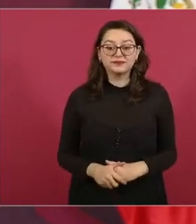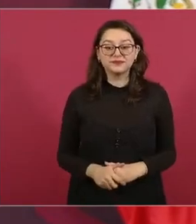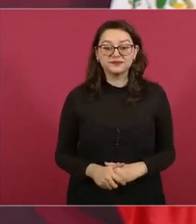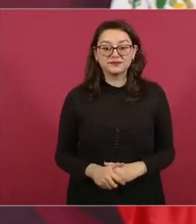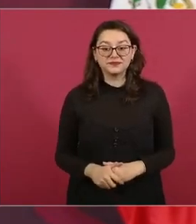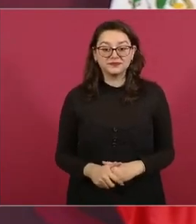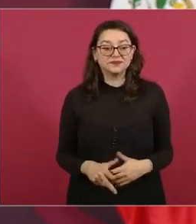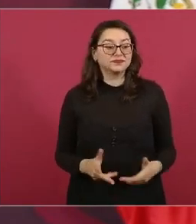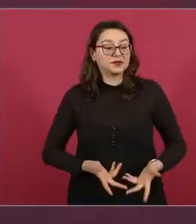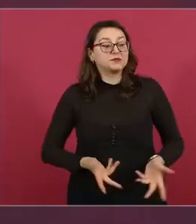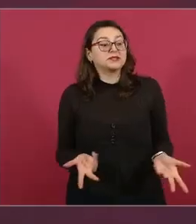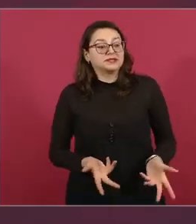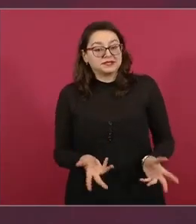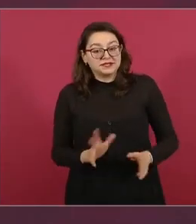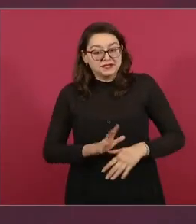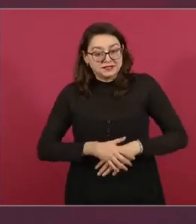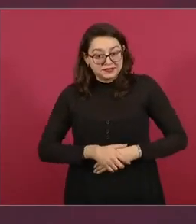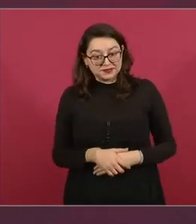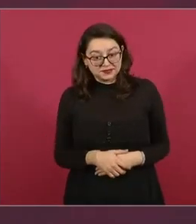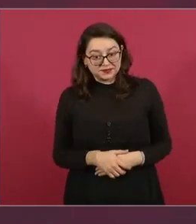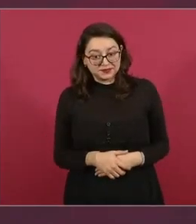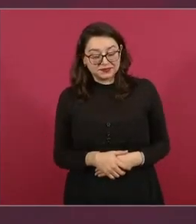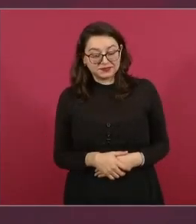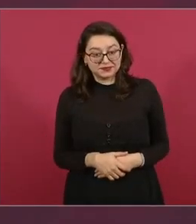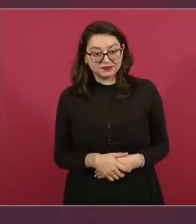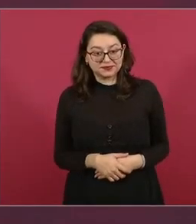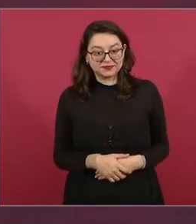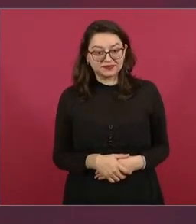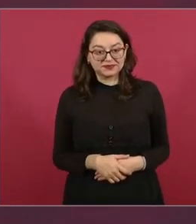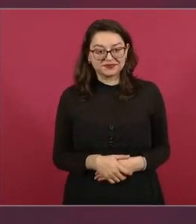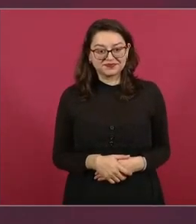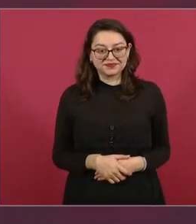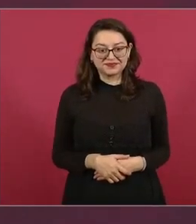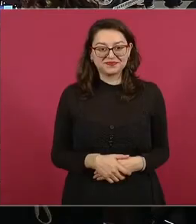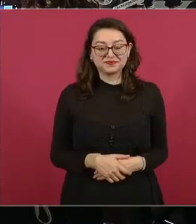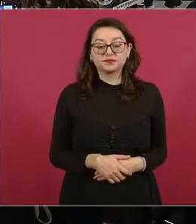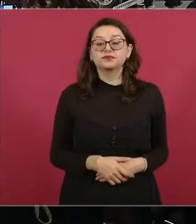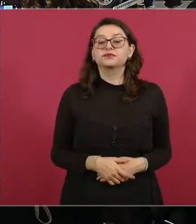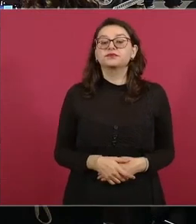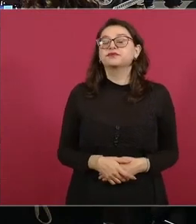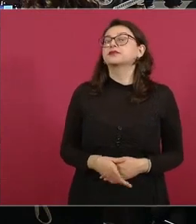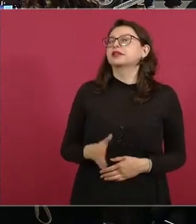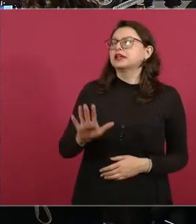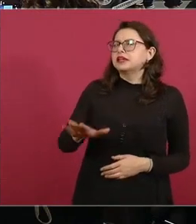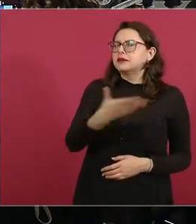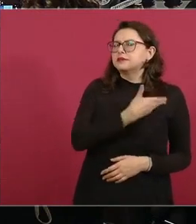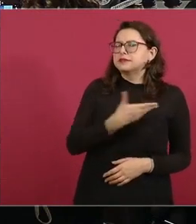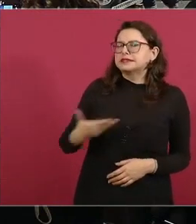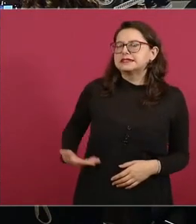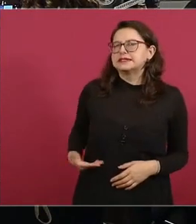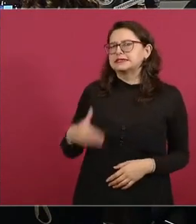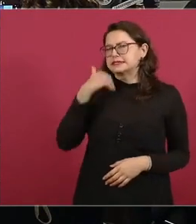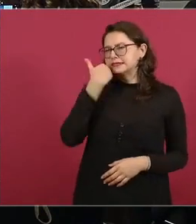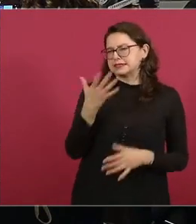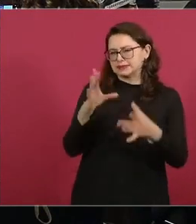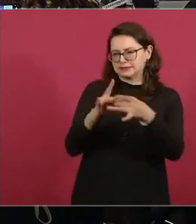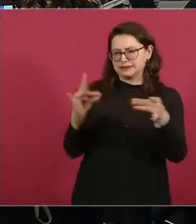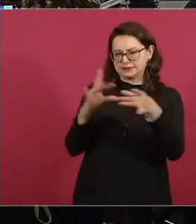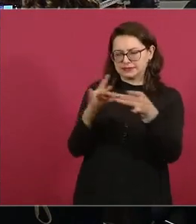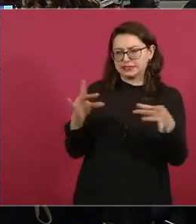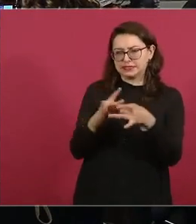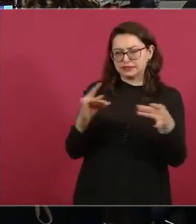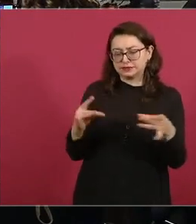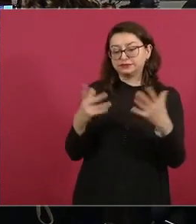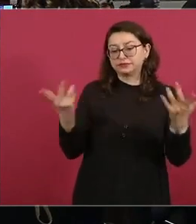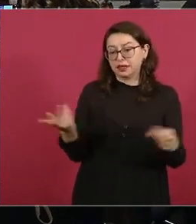Ya no va a ser lo mismo. Y en este caso, presidente, pues nada más asentar esto, que ellos fueron juez y parte